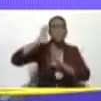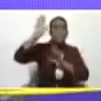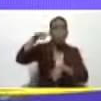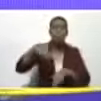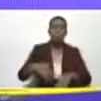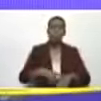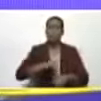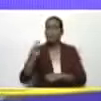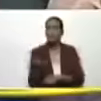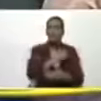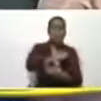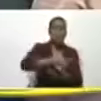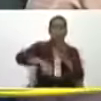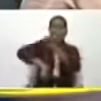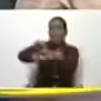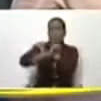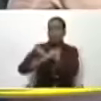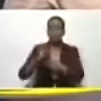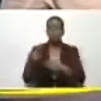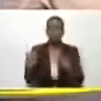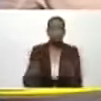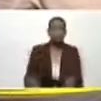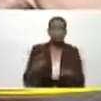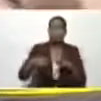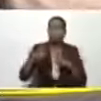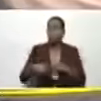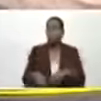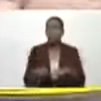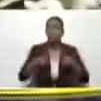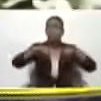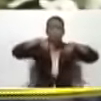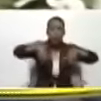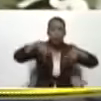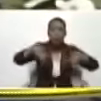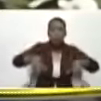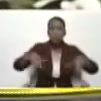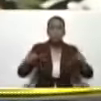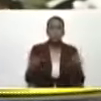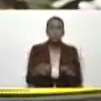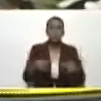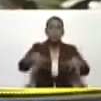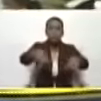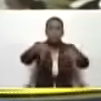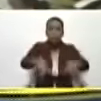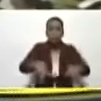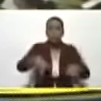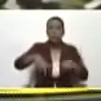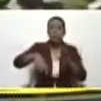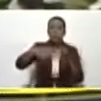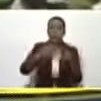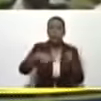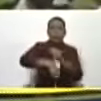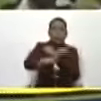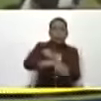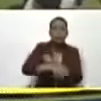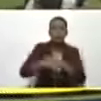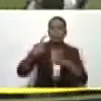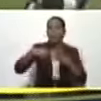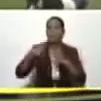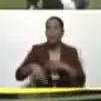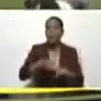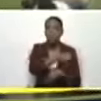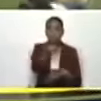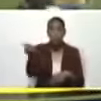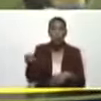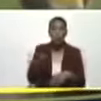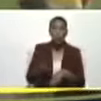voleibol fútbol futbolito intensamente llegué a estar Luis Ángel caía